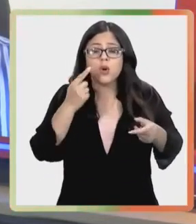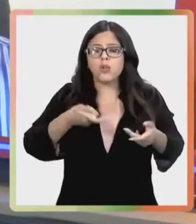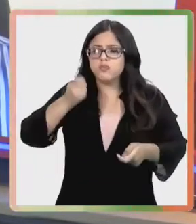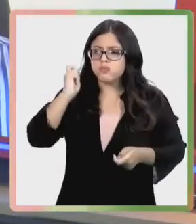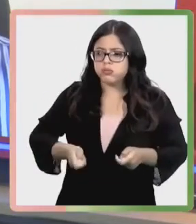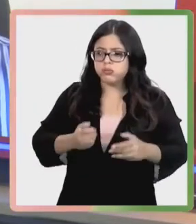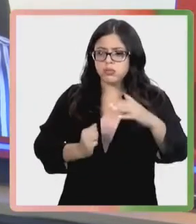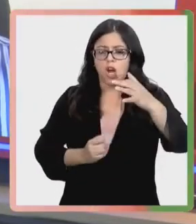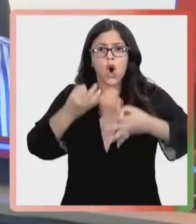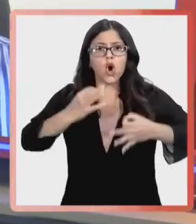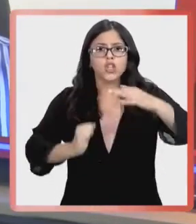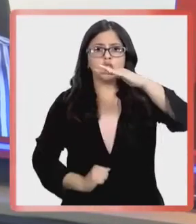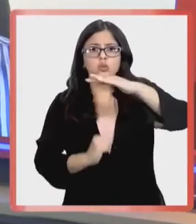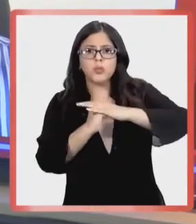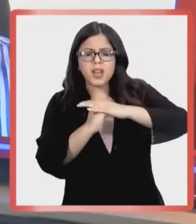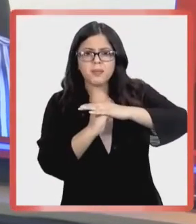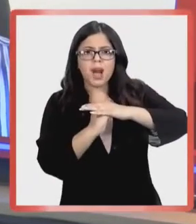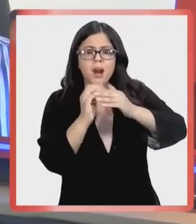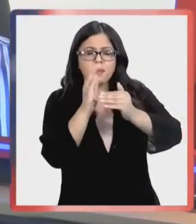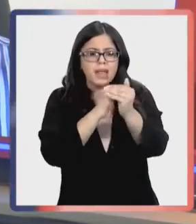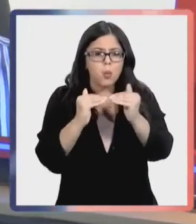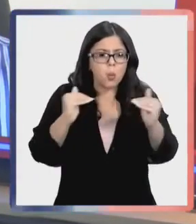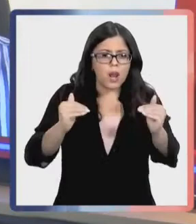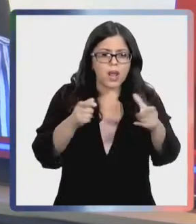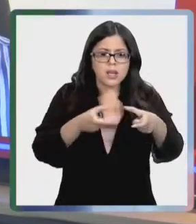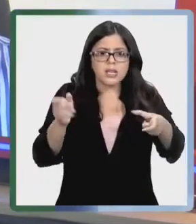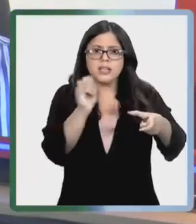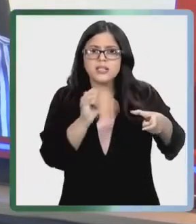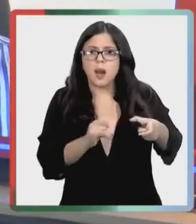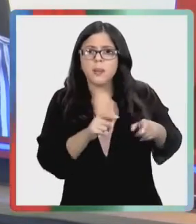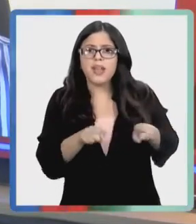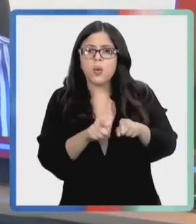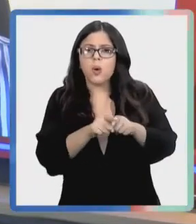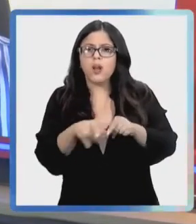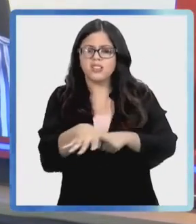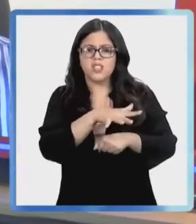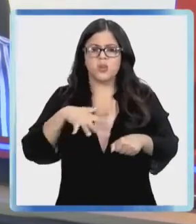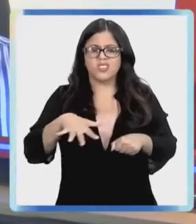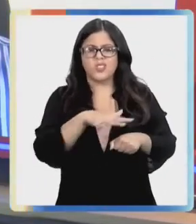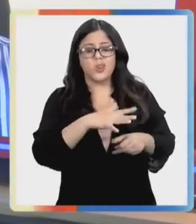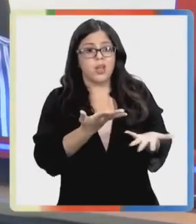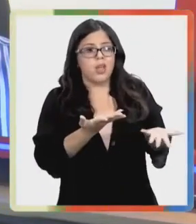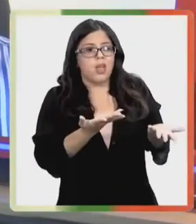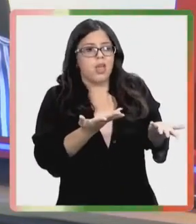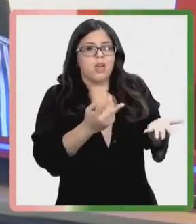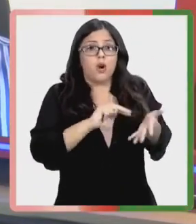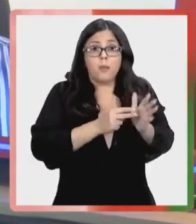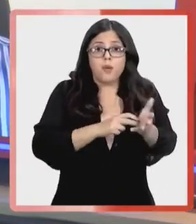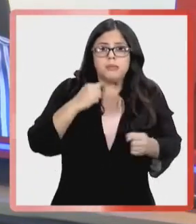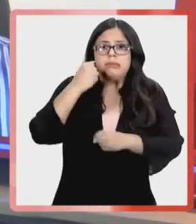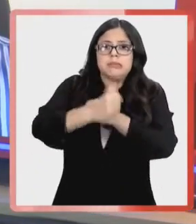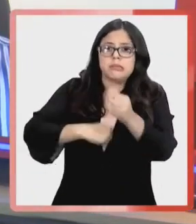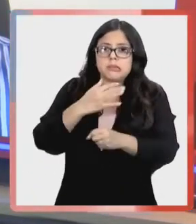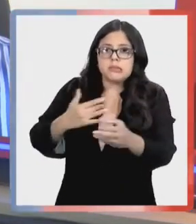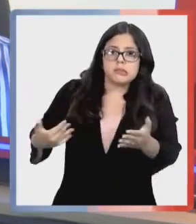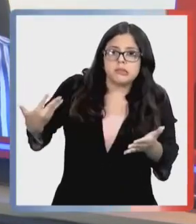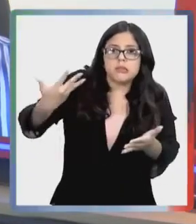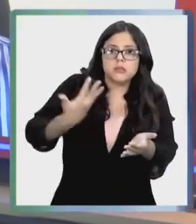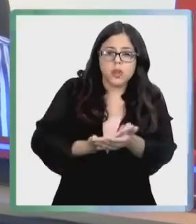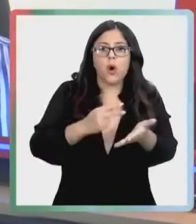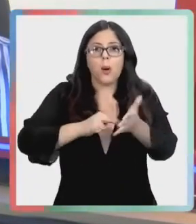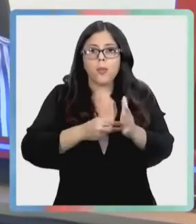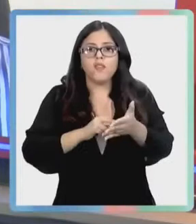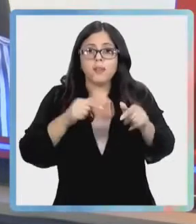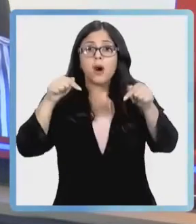de un fallo de la Corte Suprema y una especie de rayado de cancha, las ISAPRES se han puesto un poco en una situación apocalíptica después de largos años de vacas gordas,